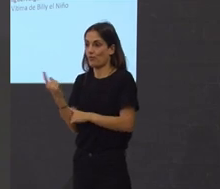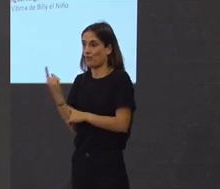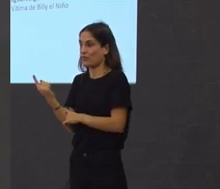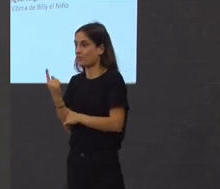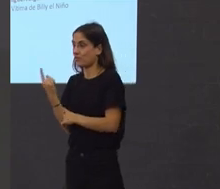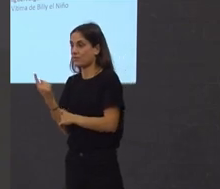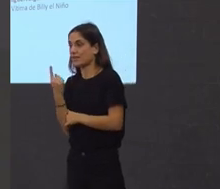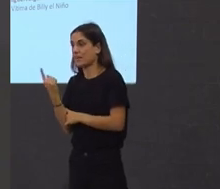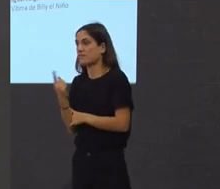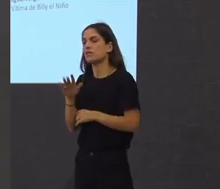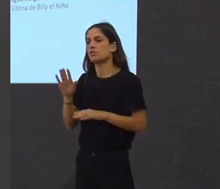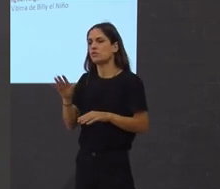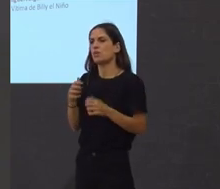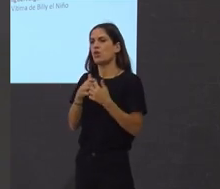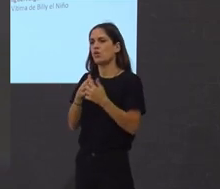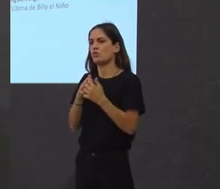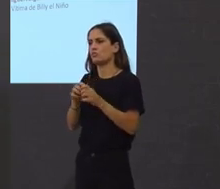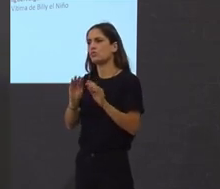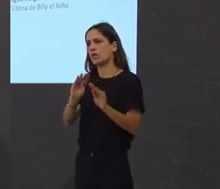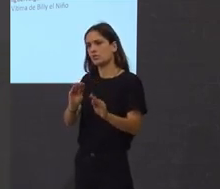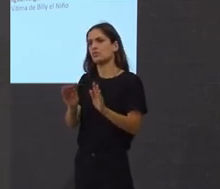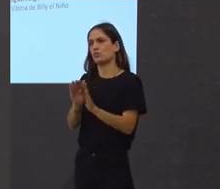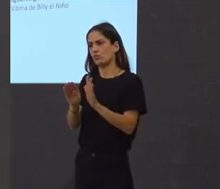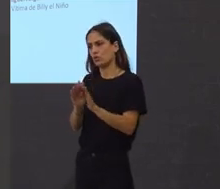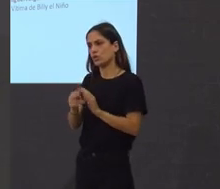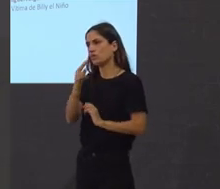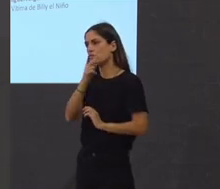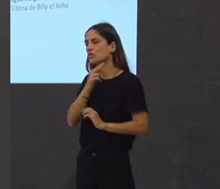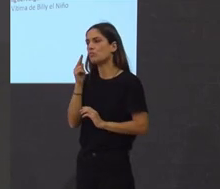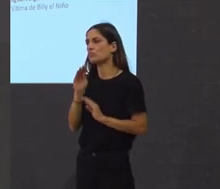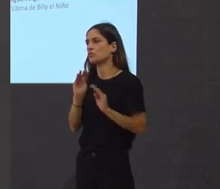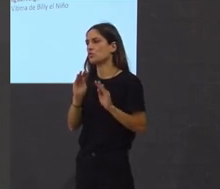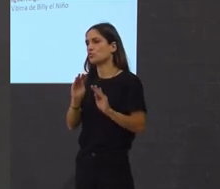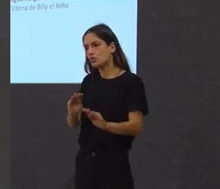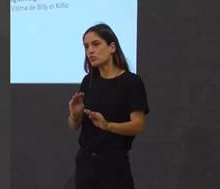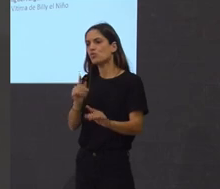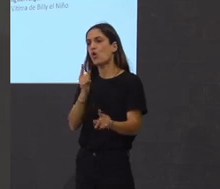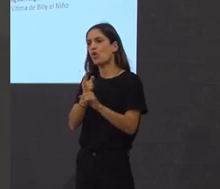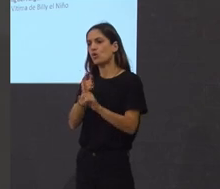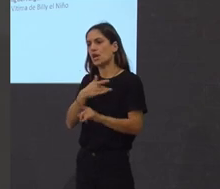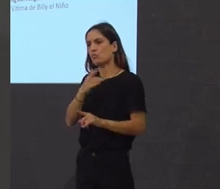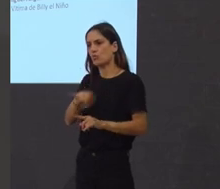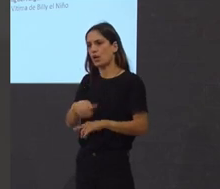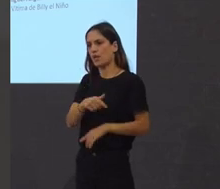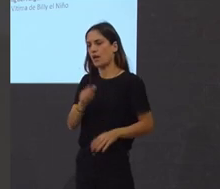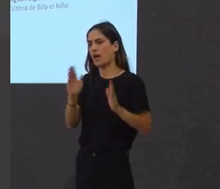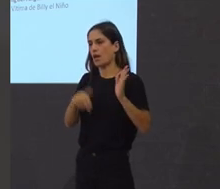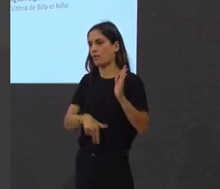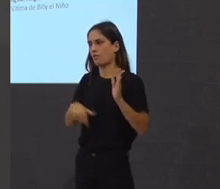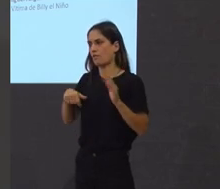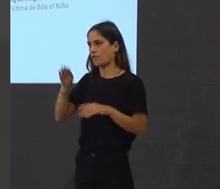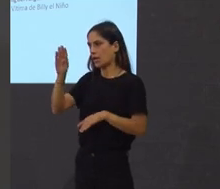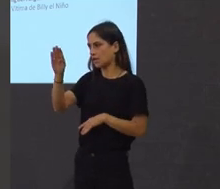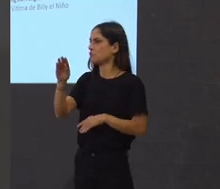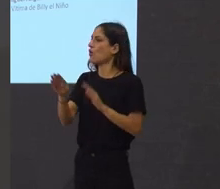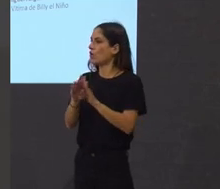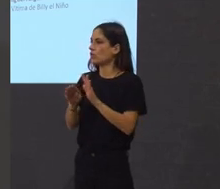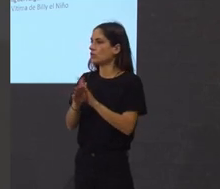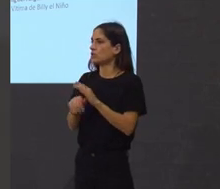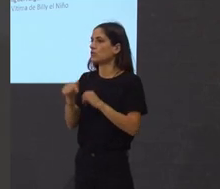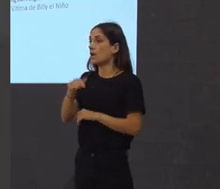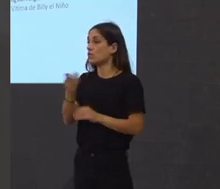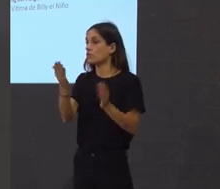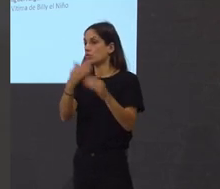su al hoy está en una suelo y teo sin compromiso contra impunidad de franquista él no está pero sigue aquí